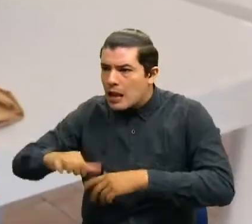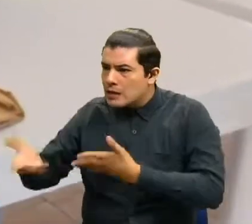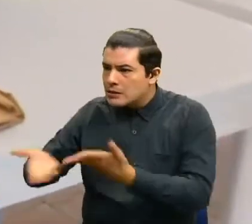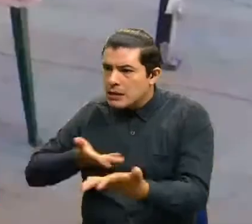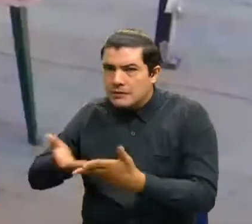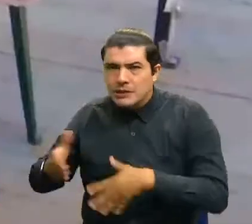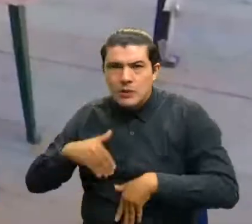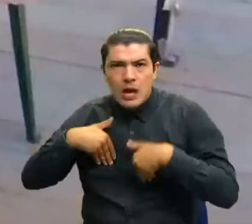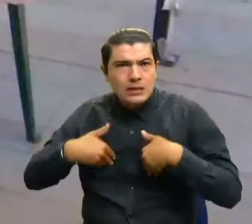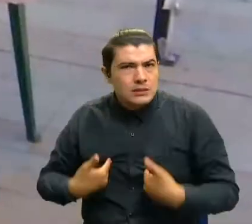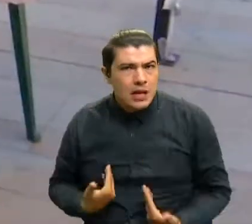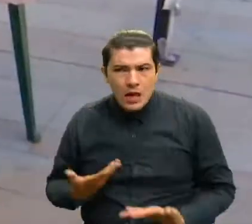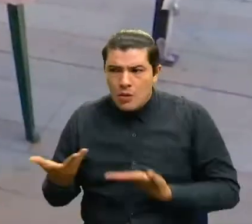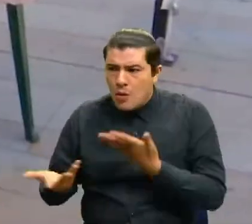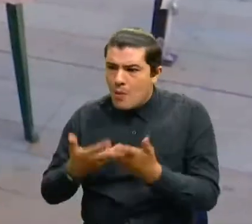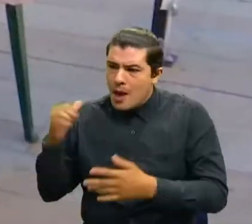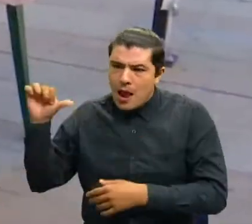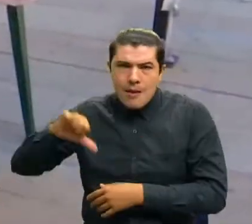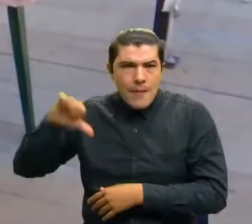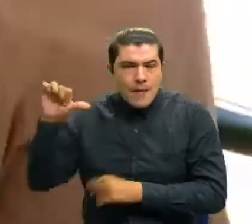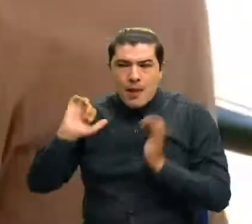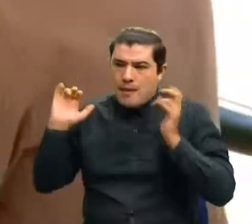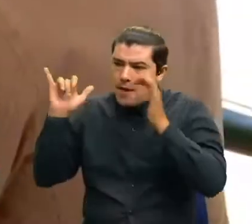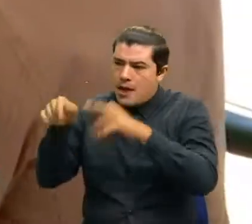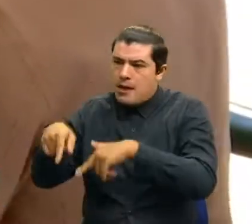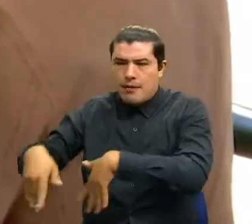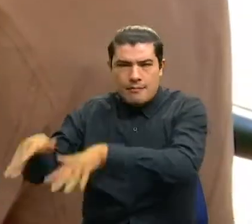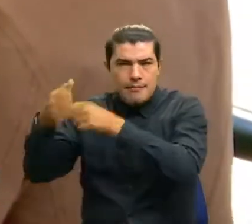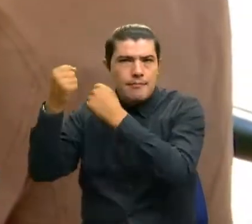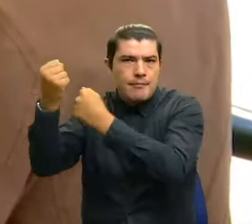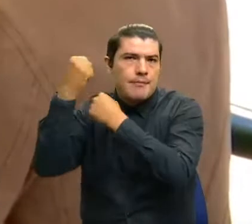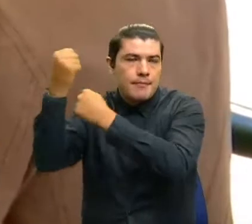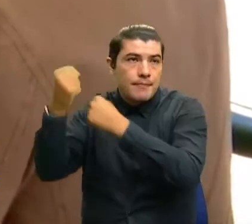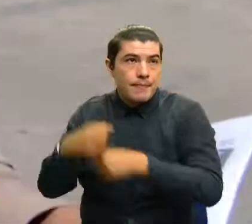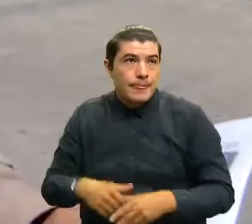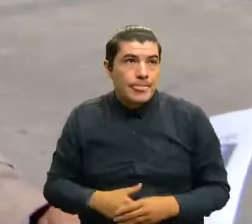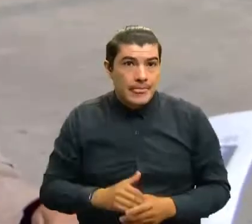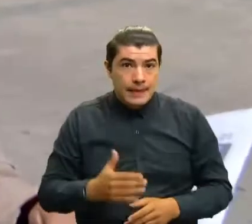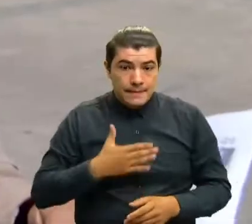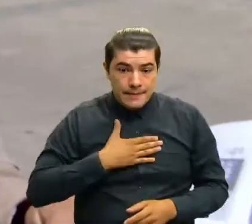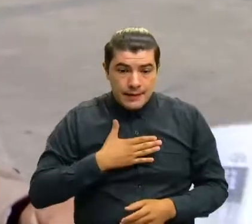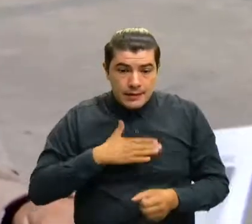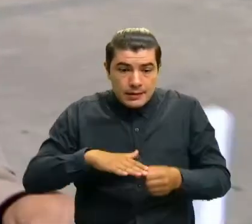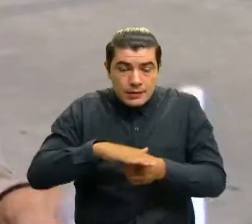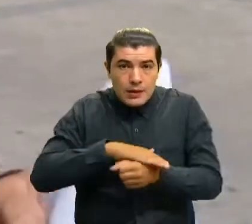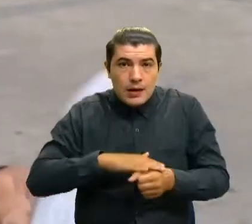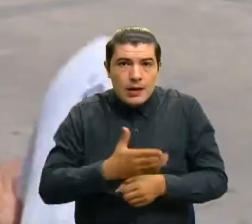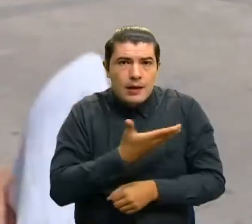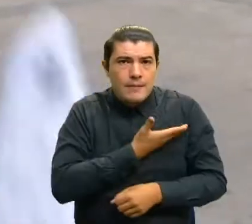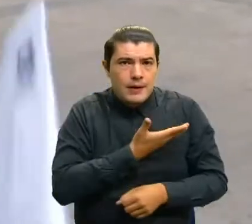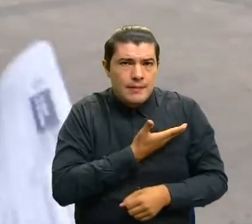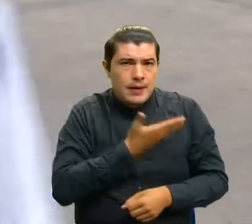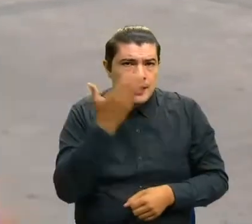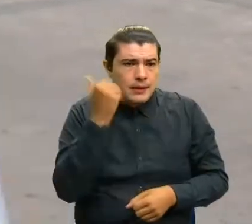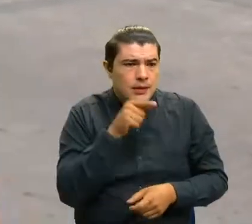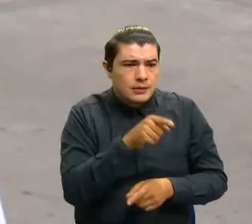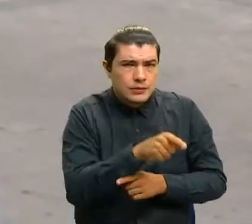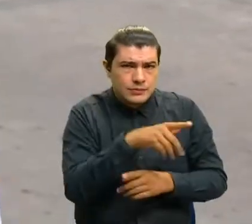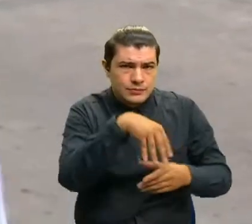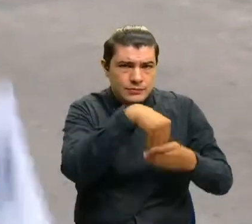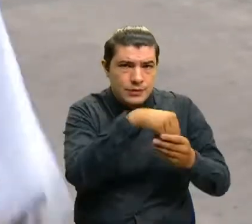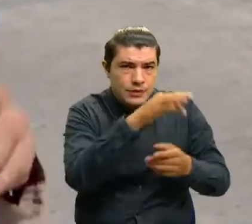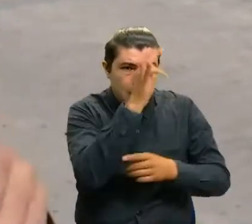que reciben por las entidades prestadoras de salud. Por ejemplo, en el caso mío, mi mamá estuvo hospitalizada y necesitaba una medicina